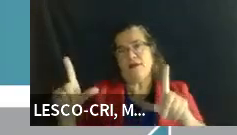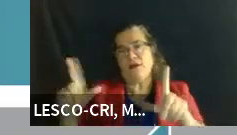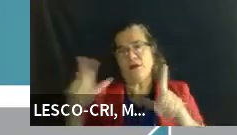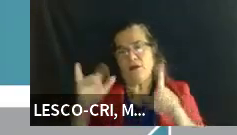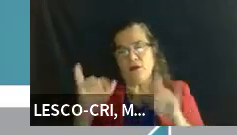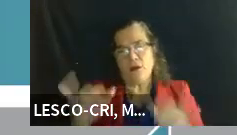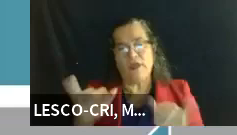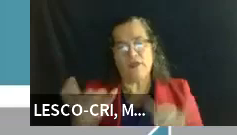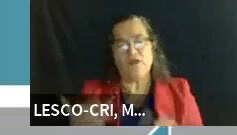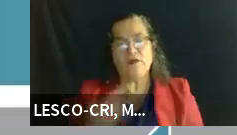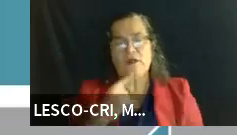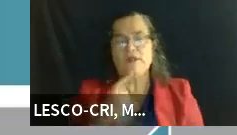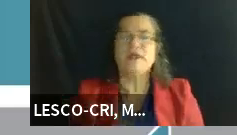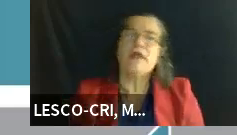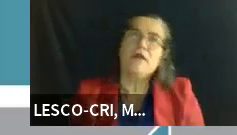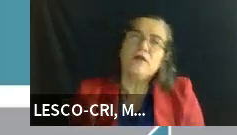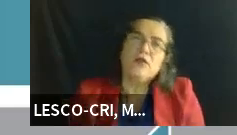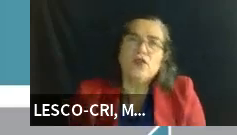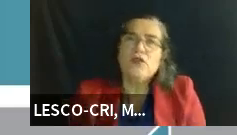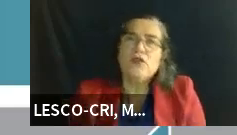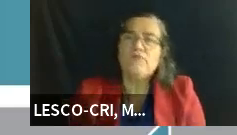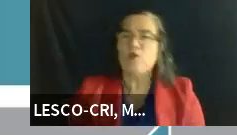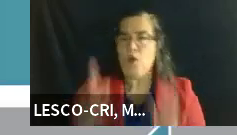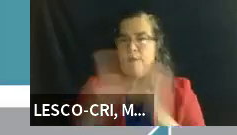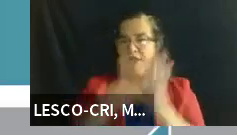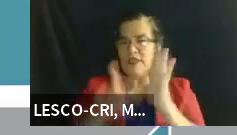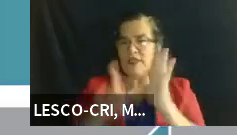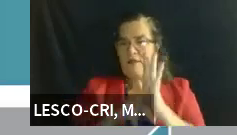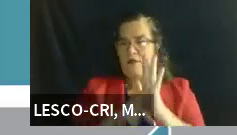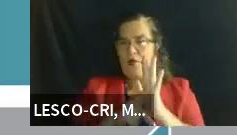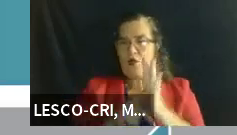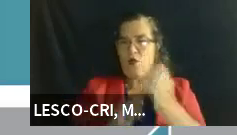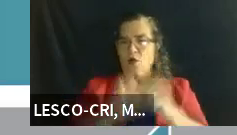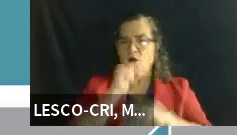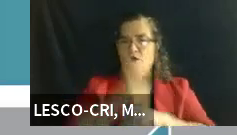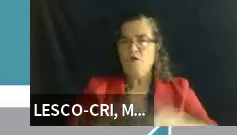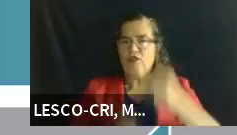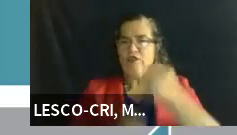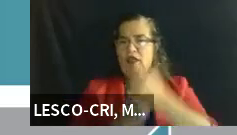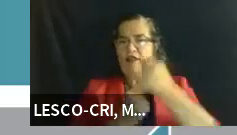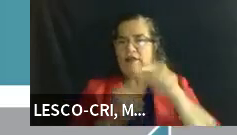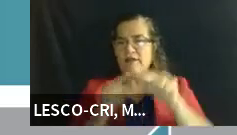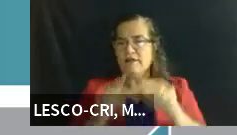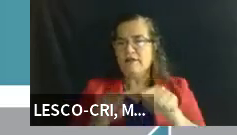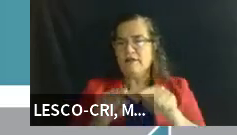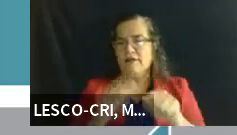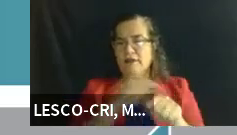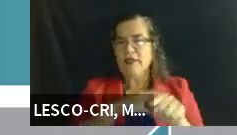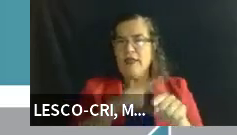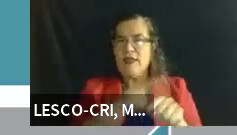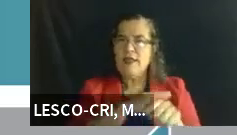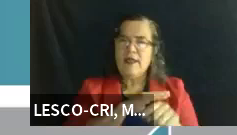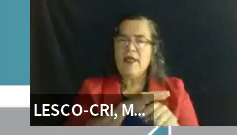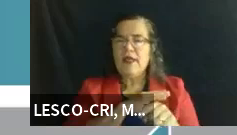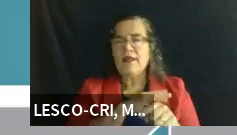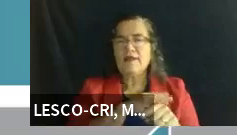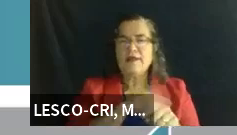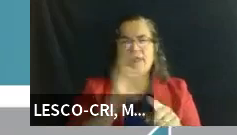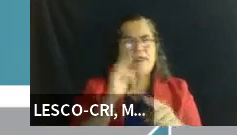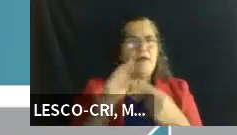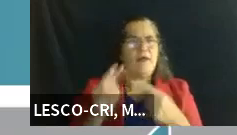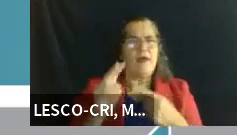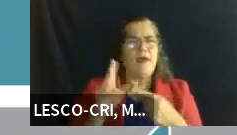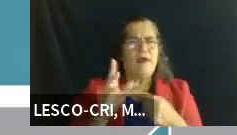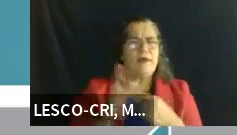lo que decíamos como principio fundante de la calidad que hoy se miran tanto en los sistemas externos como internos